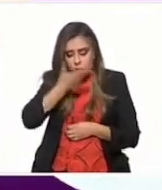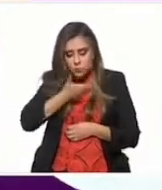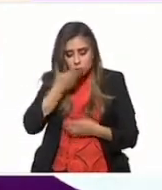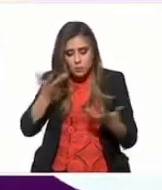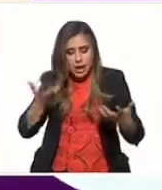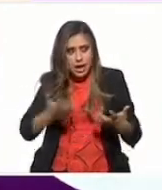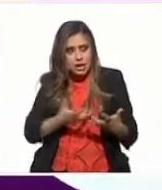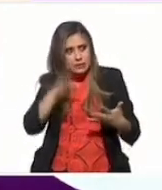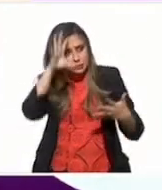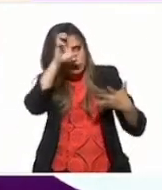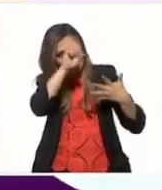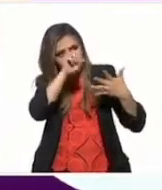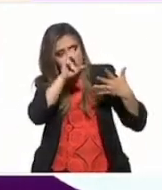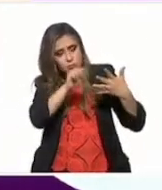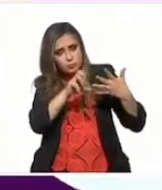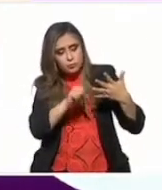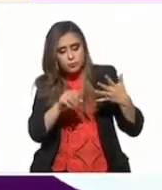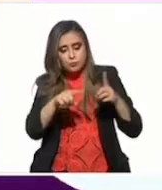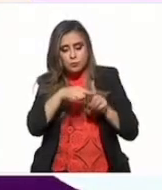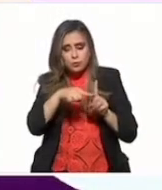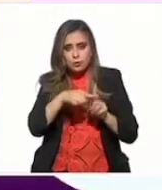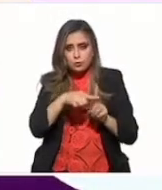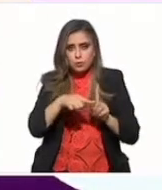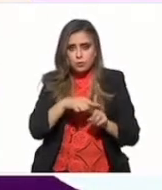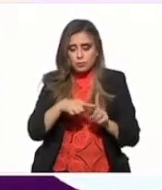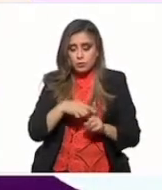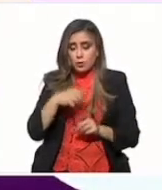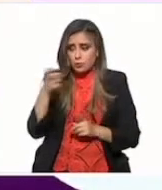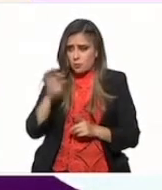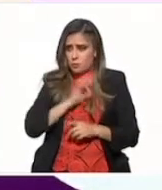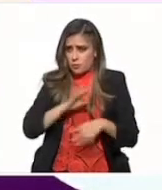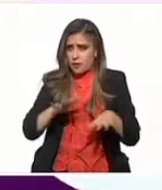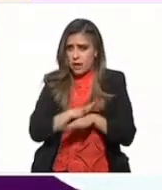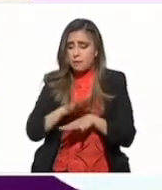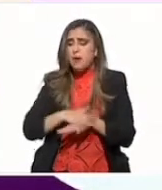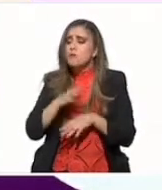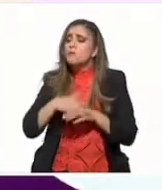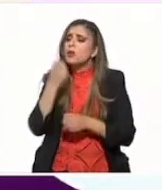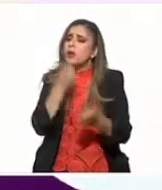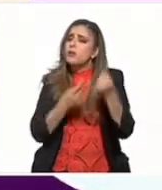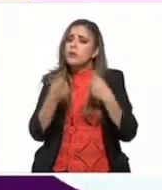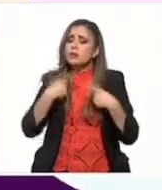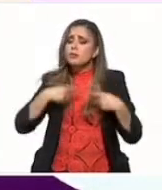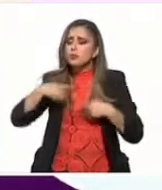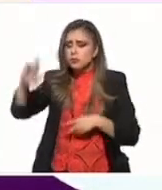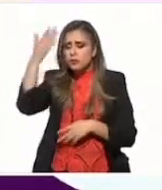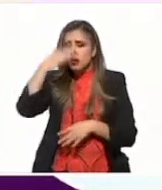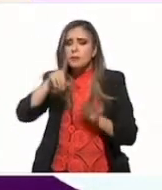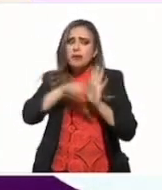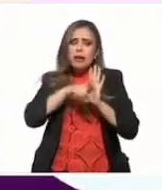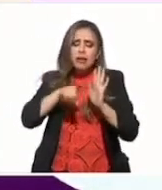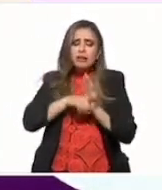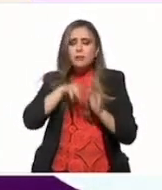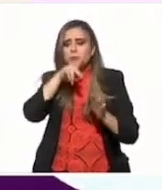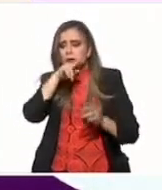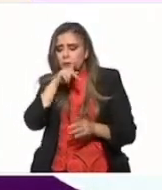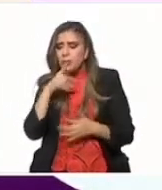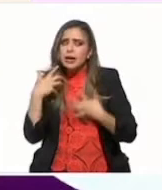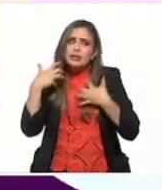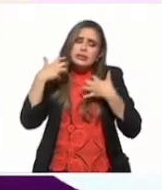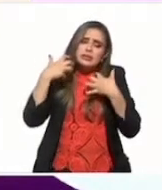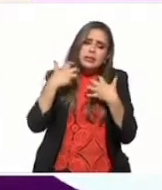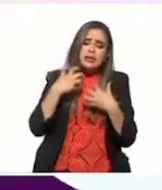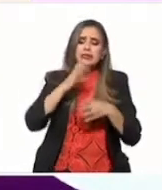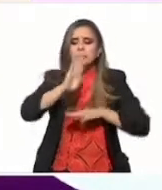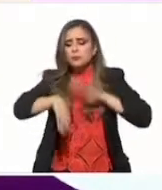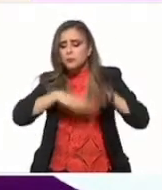este momento que ha sido muy crítico para muchas personas muy difícil por lo que ha representado ya comentábamos aquí en el programa que son pérdidas